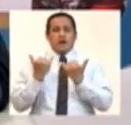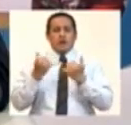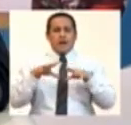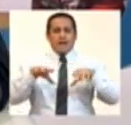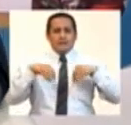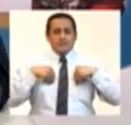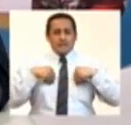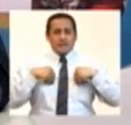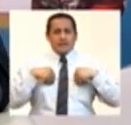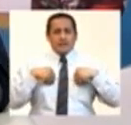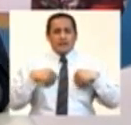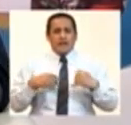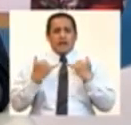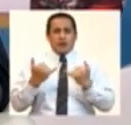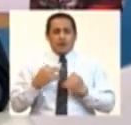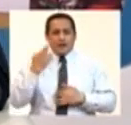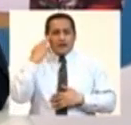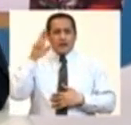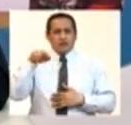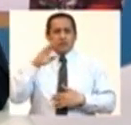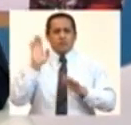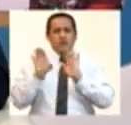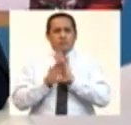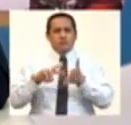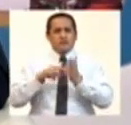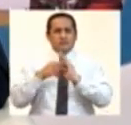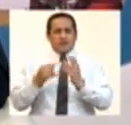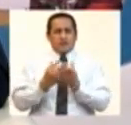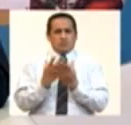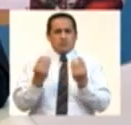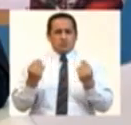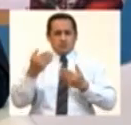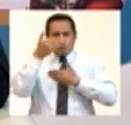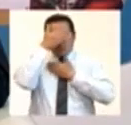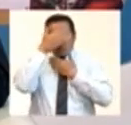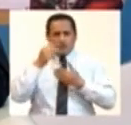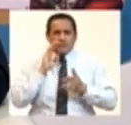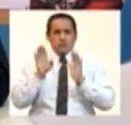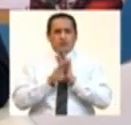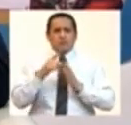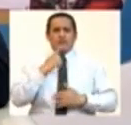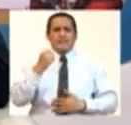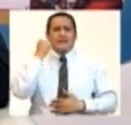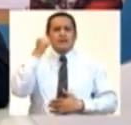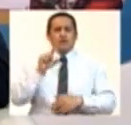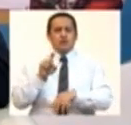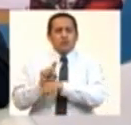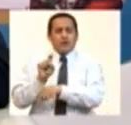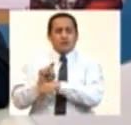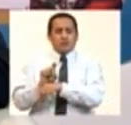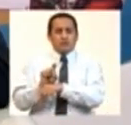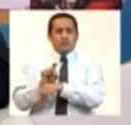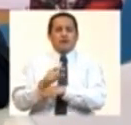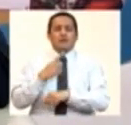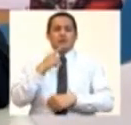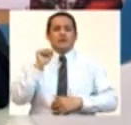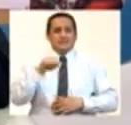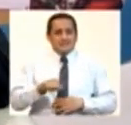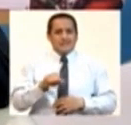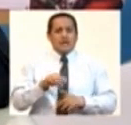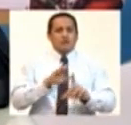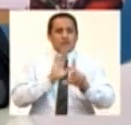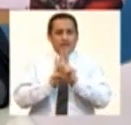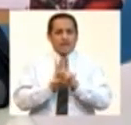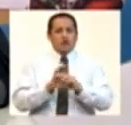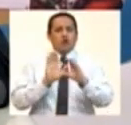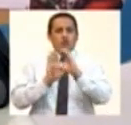declara fundada la causa de los subversivos, que es en el derecho a la educación. O sea, sí hay